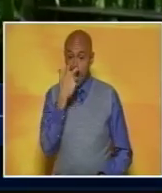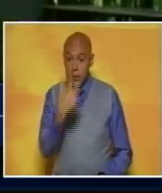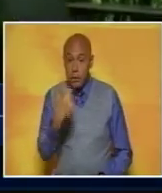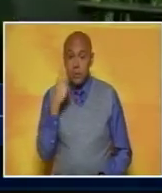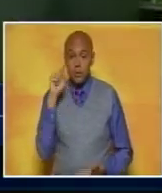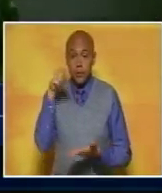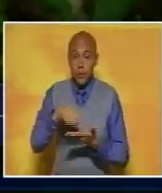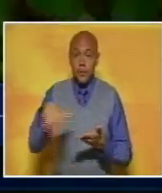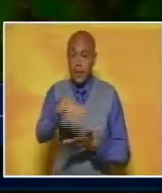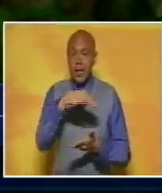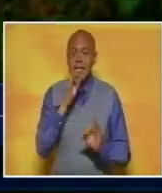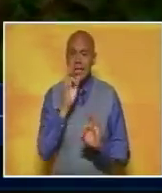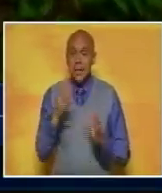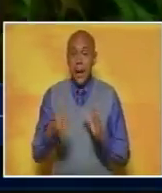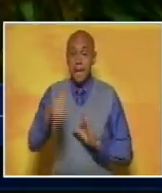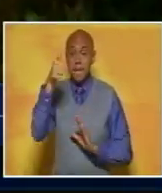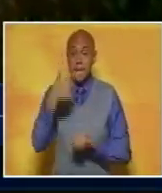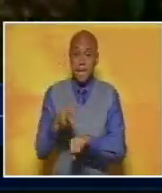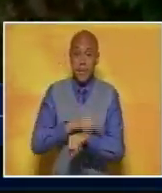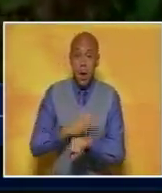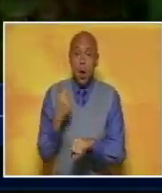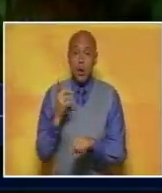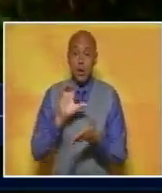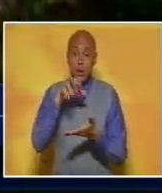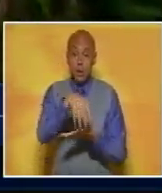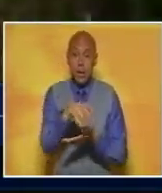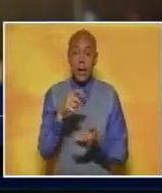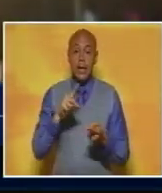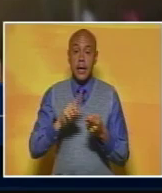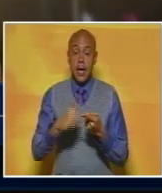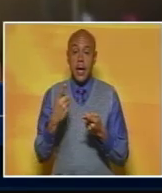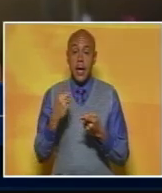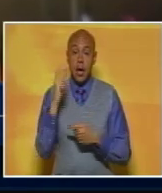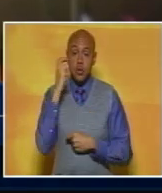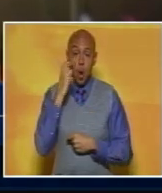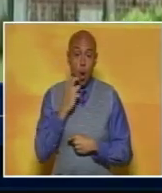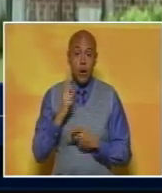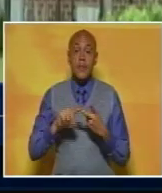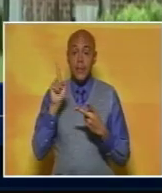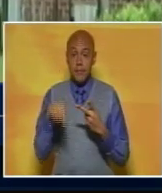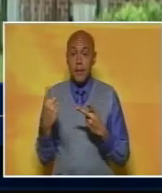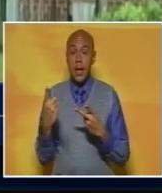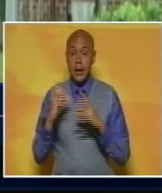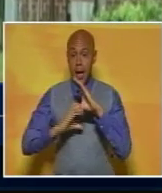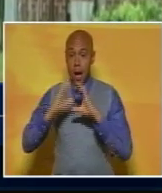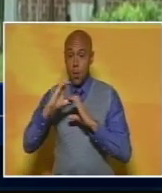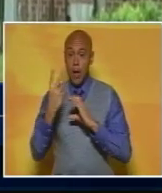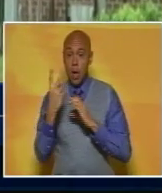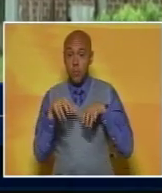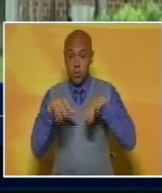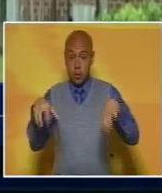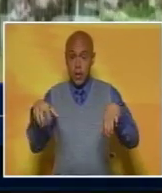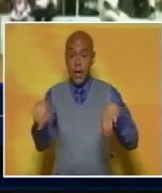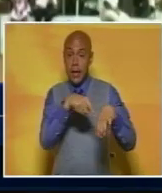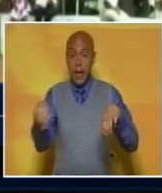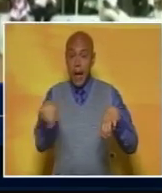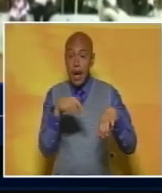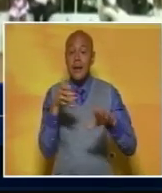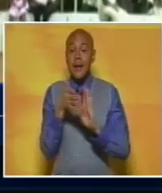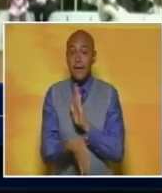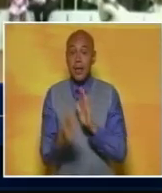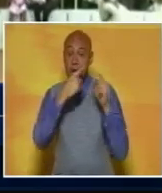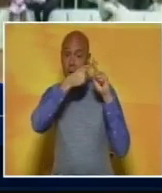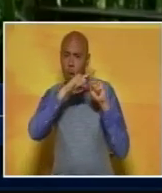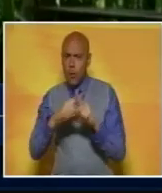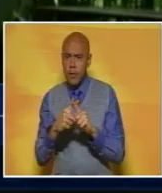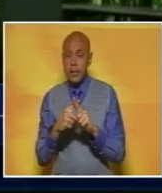las regiones más afectadas siguen siendo los departamentos del Chocó y Cauca, en la costa del Pacífico, y en el primer mes del año fueron